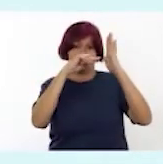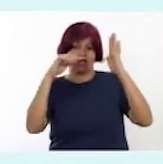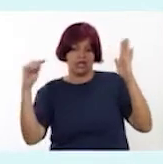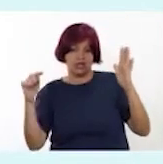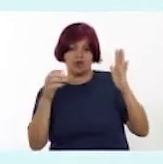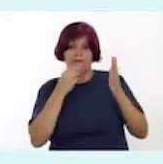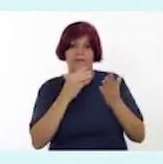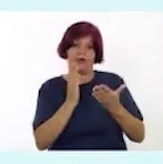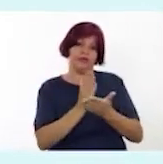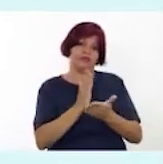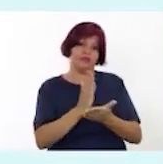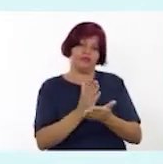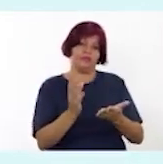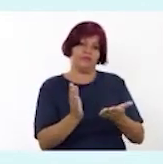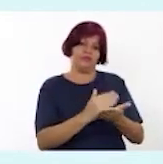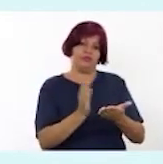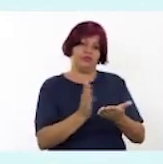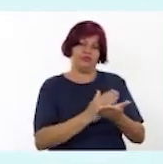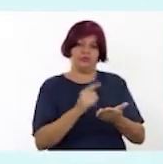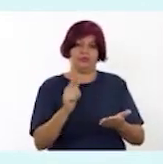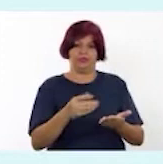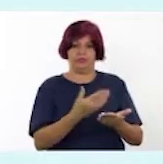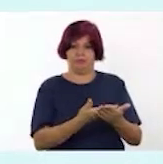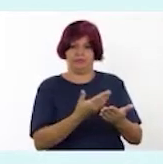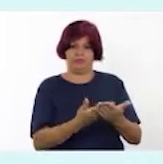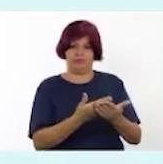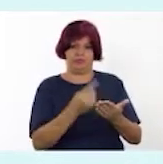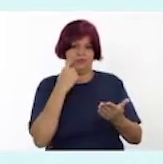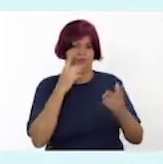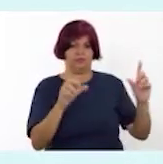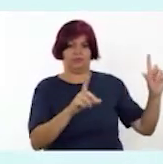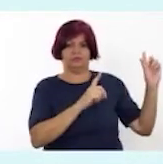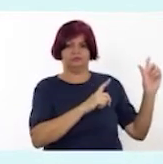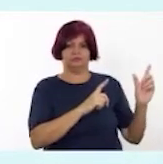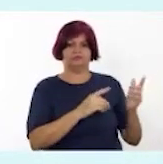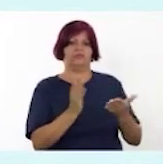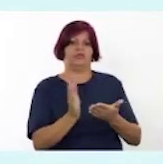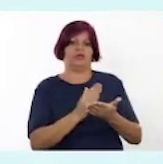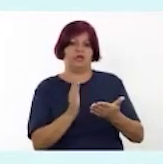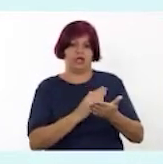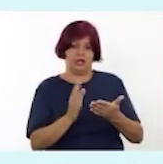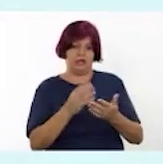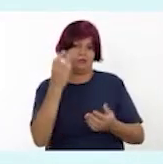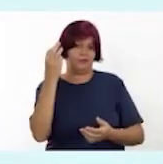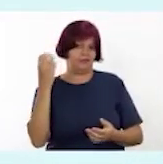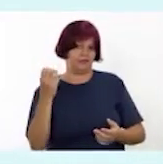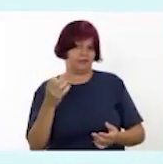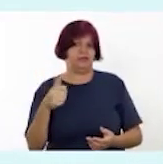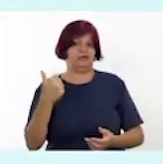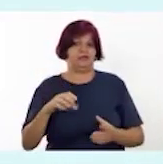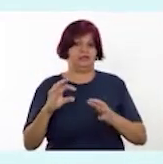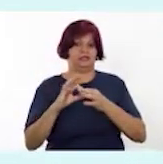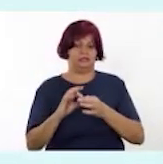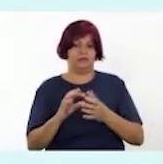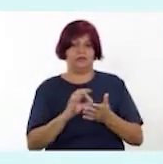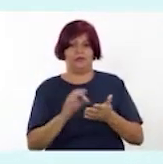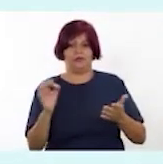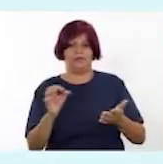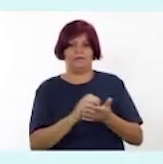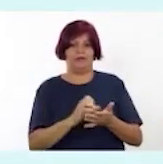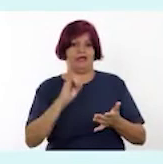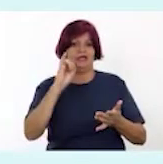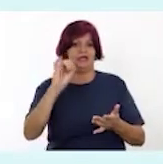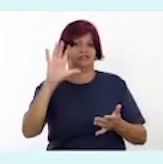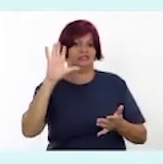con la bibliografía que le estamos proponiendo ahí y que la tienen en pantalla. Con el libro de texto de décimo grado en la página 65 con